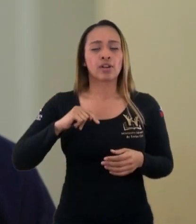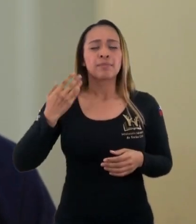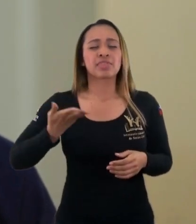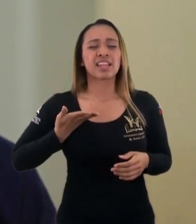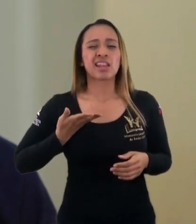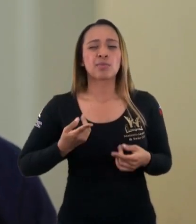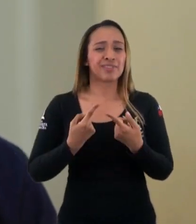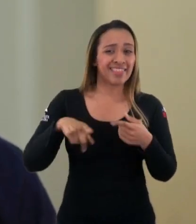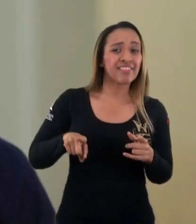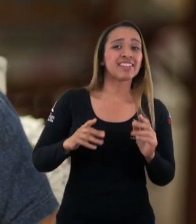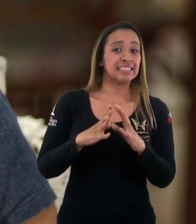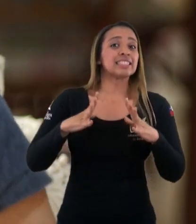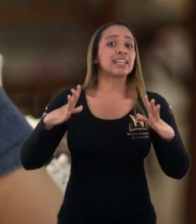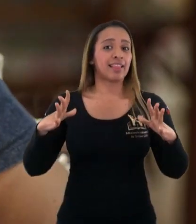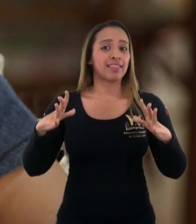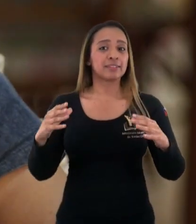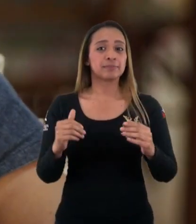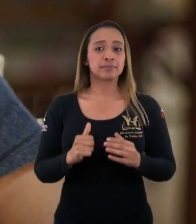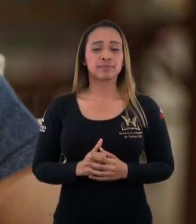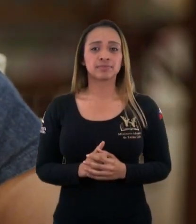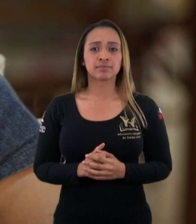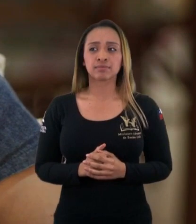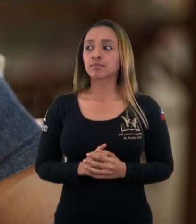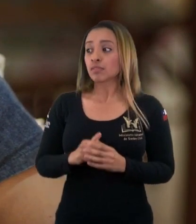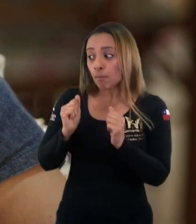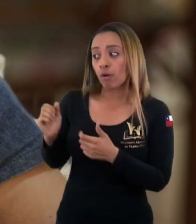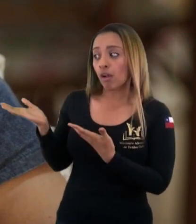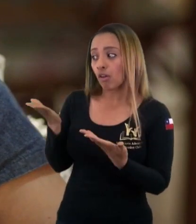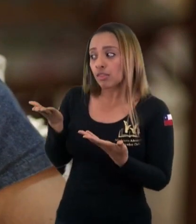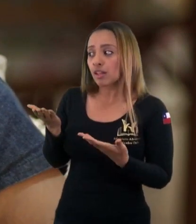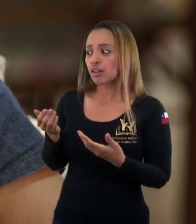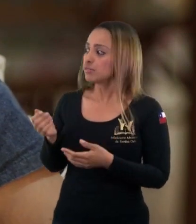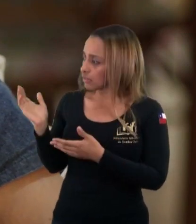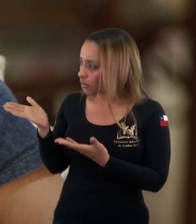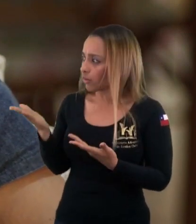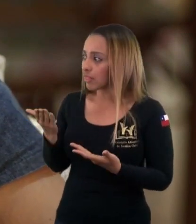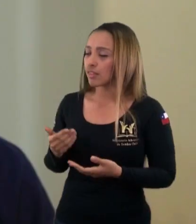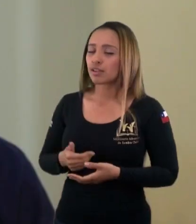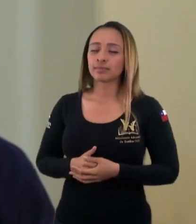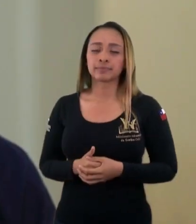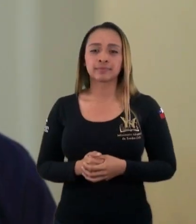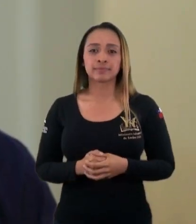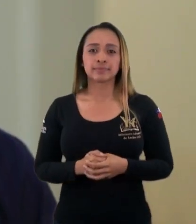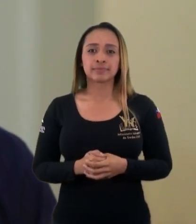con una discrepancia muy grande. Puedes contarle. Cuéntale, Sandro.